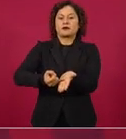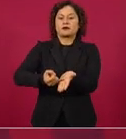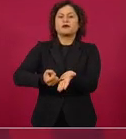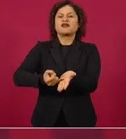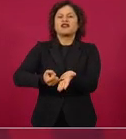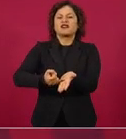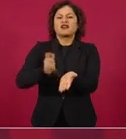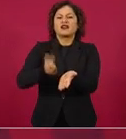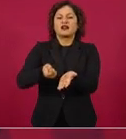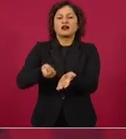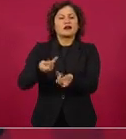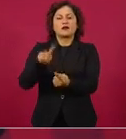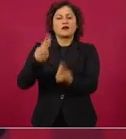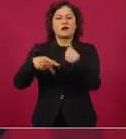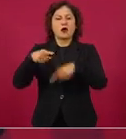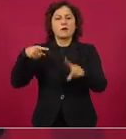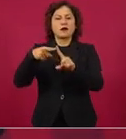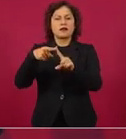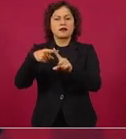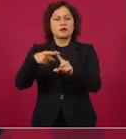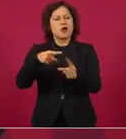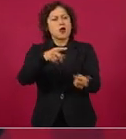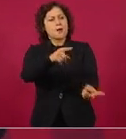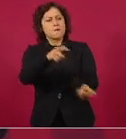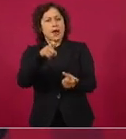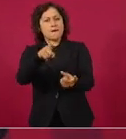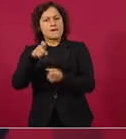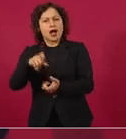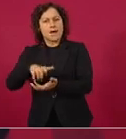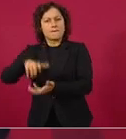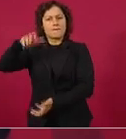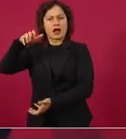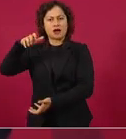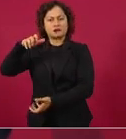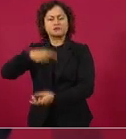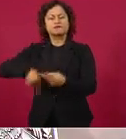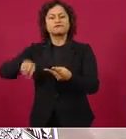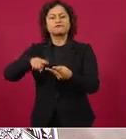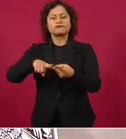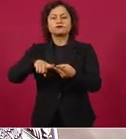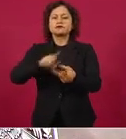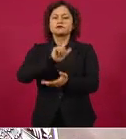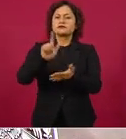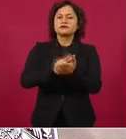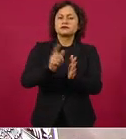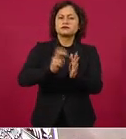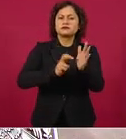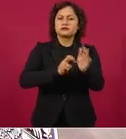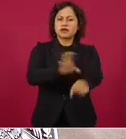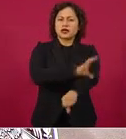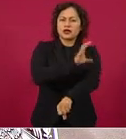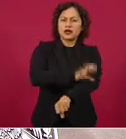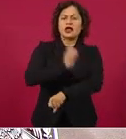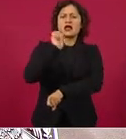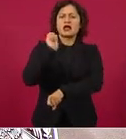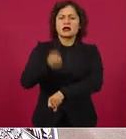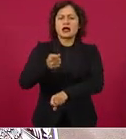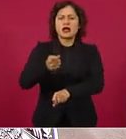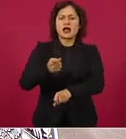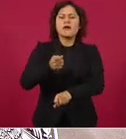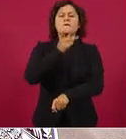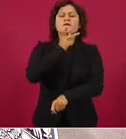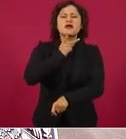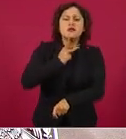¿Qué es la reforma energética? Para entregar la industria eléctrica y el petróleo. ¿Qué es la reforma a la